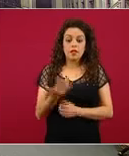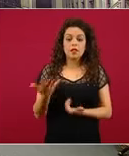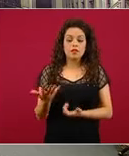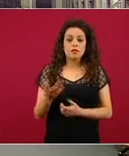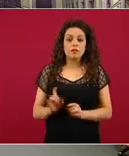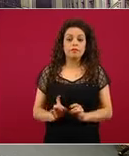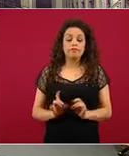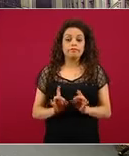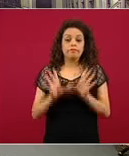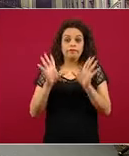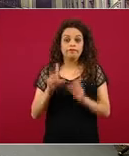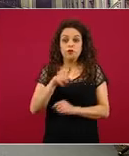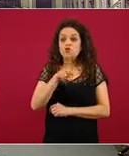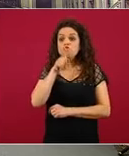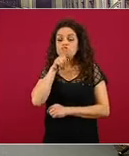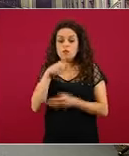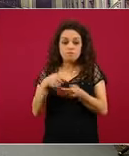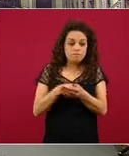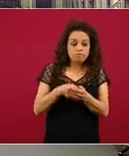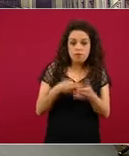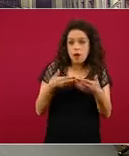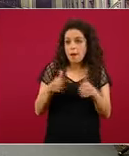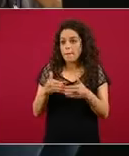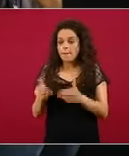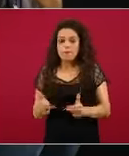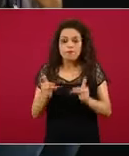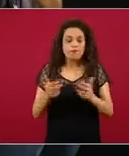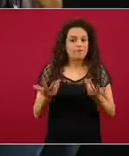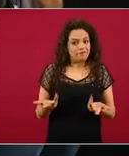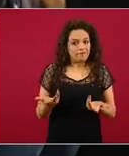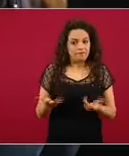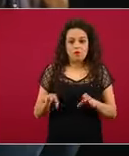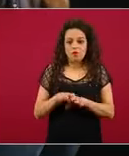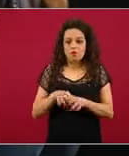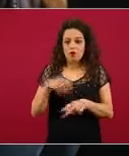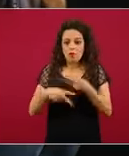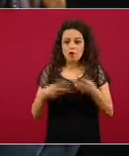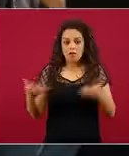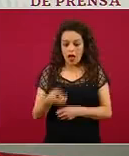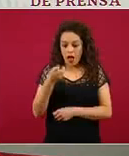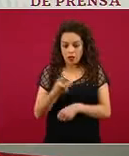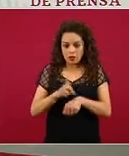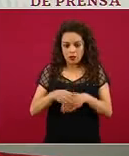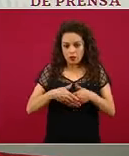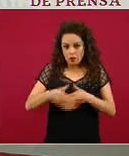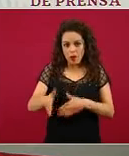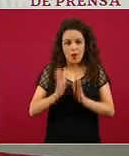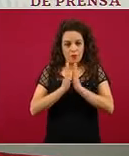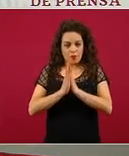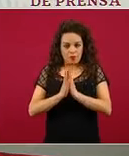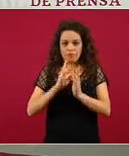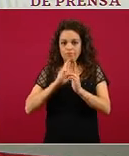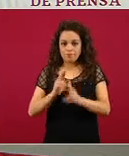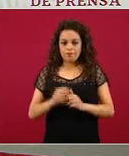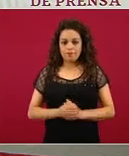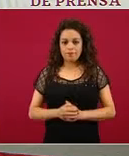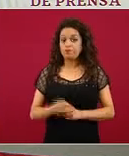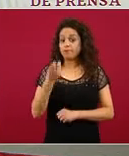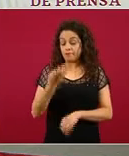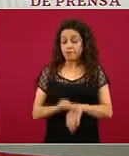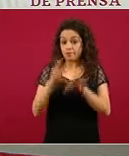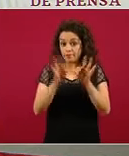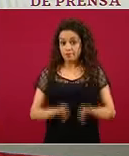de manera clandestina, las sanciones, cuál va a ser como este esquema en estos días? Por favor. Muchas gracias. Esto es muy importante